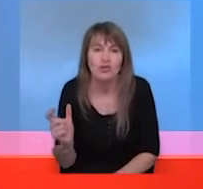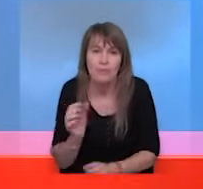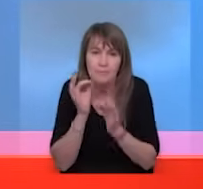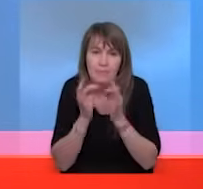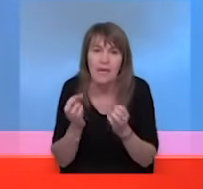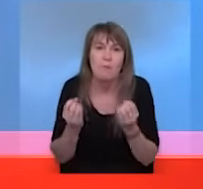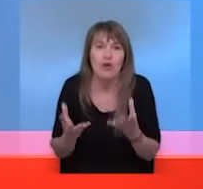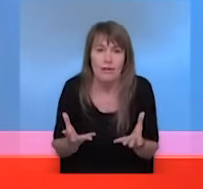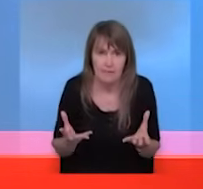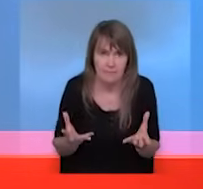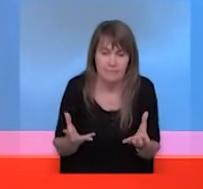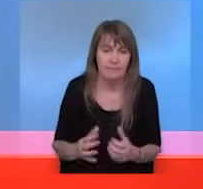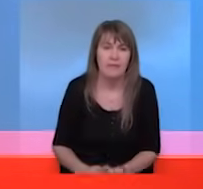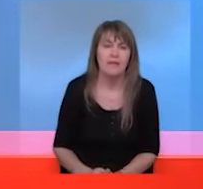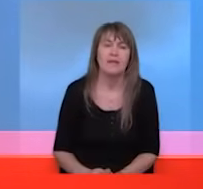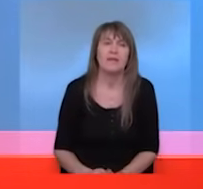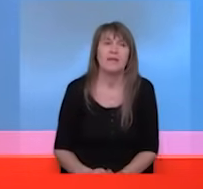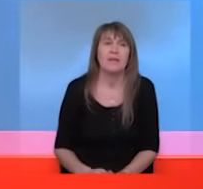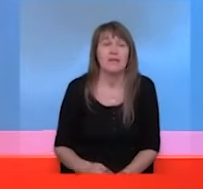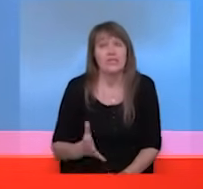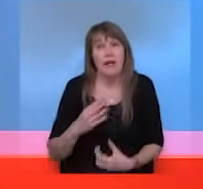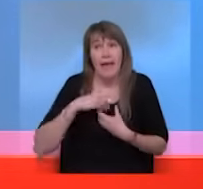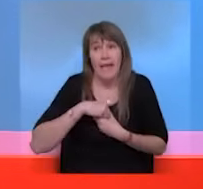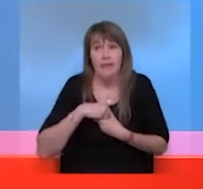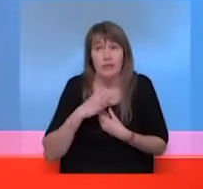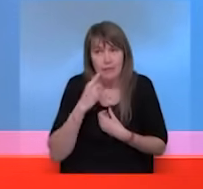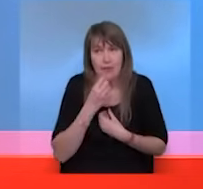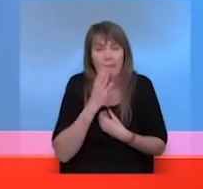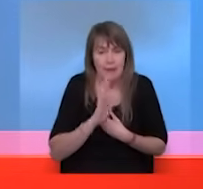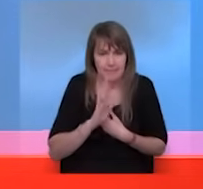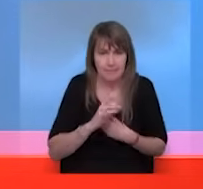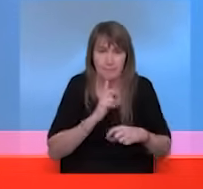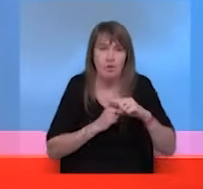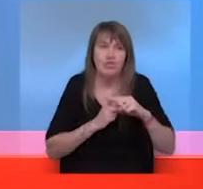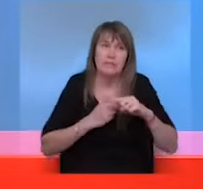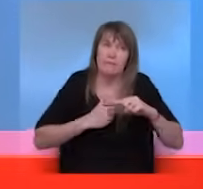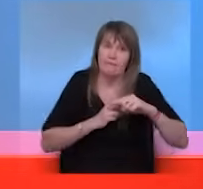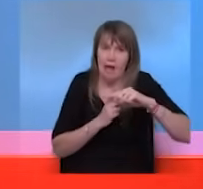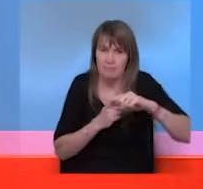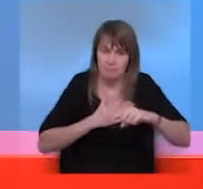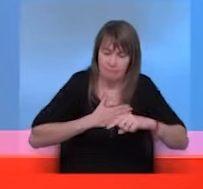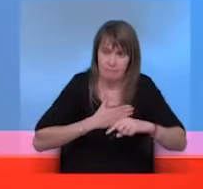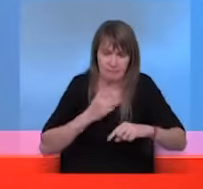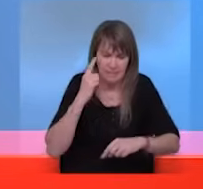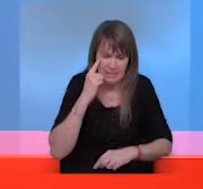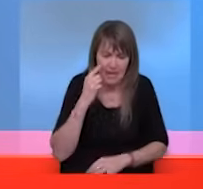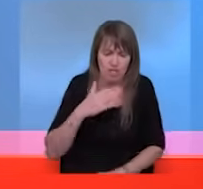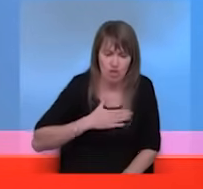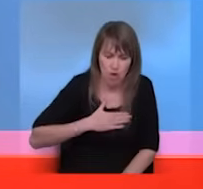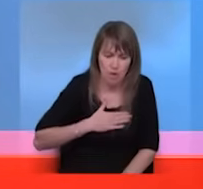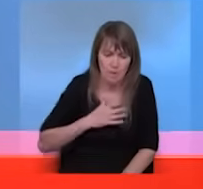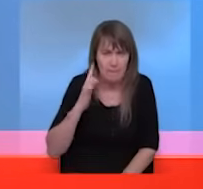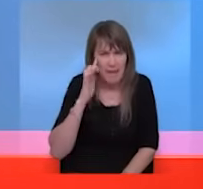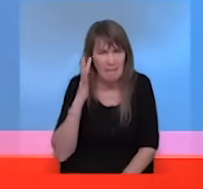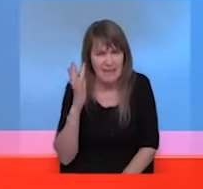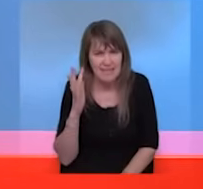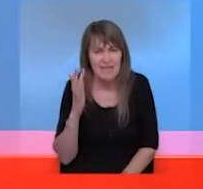después lo otro puse un poco más optimista y dije a mí lo que me parece que está pasando acá